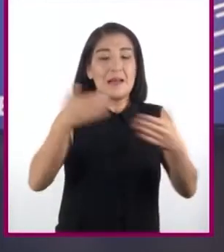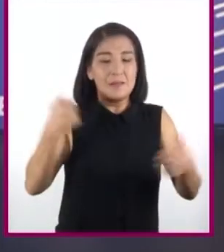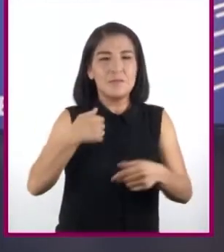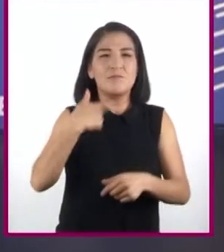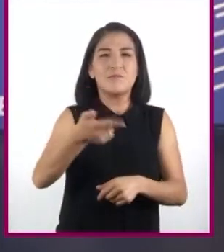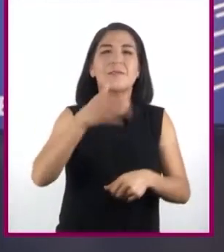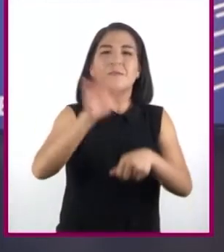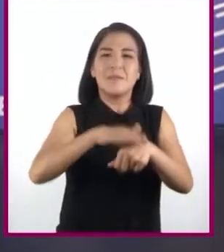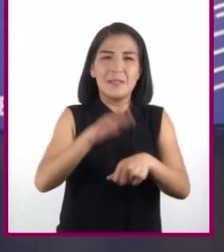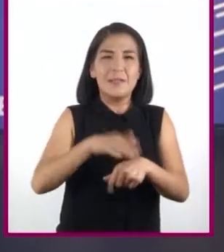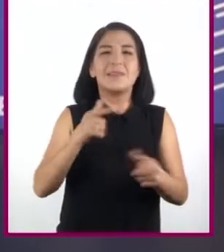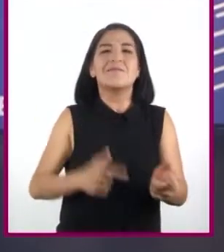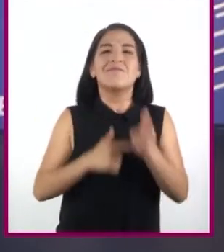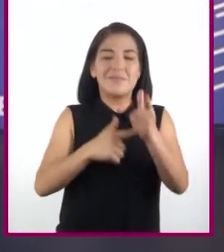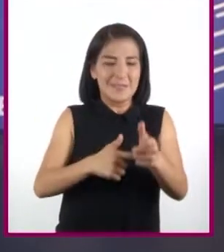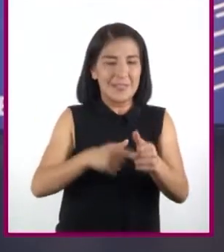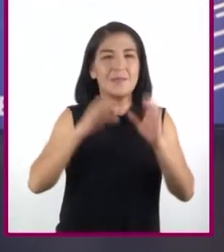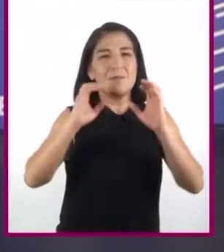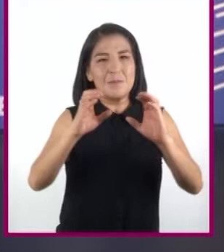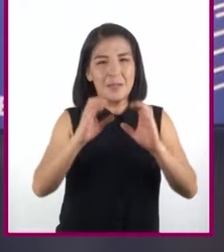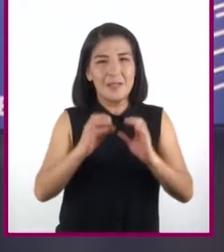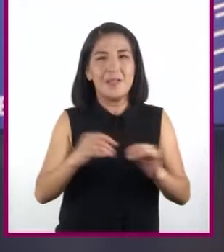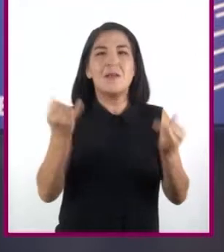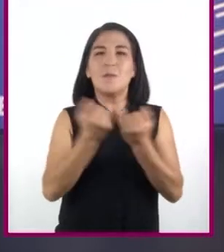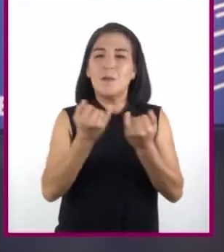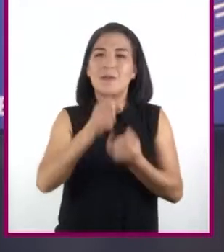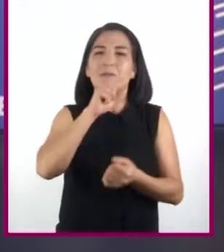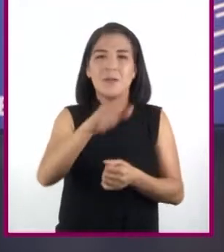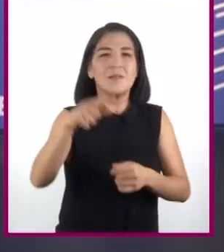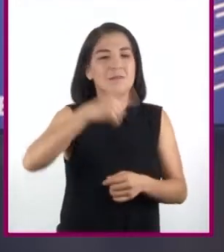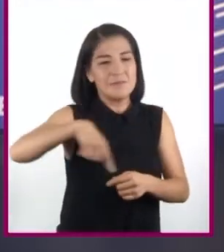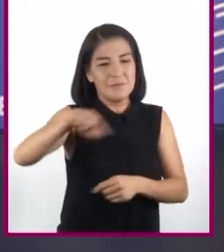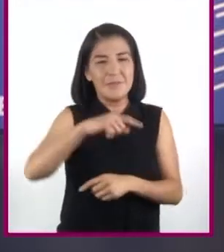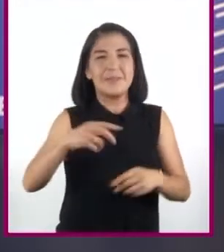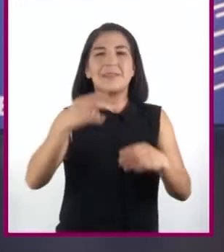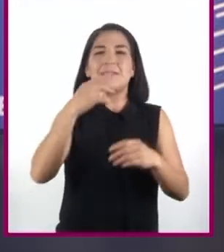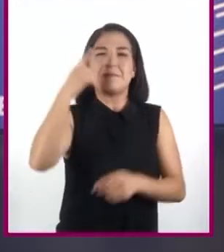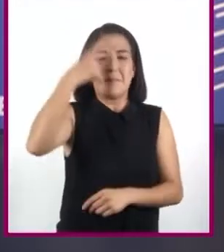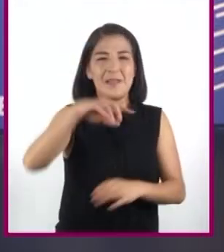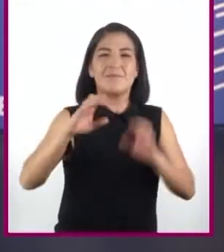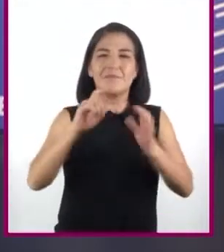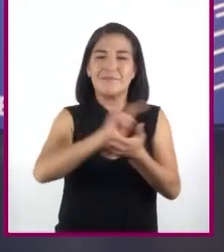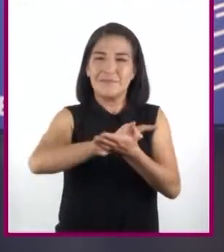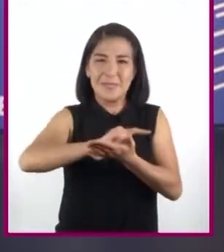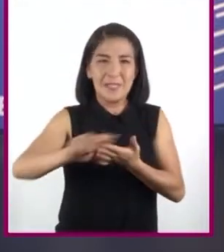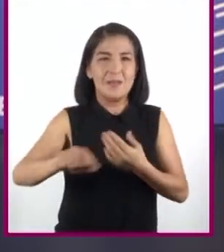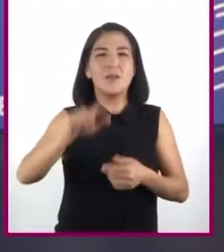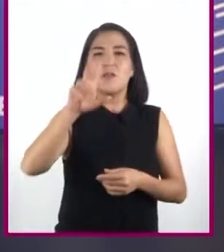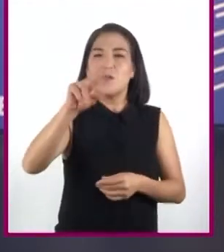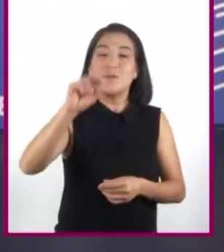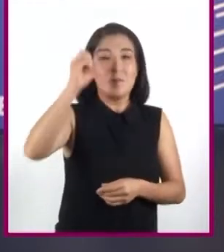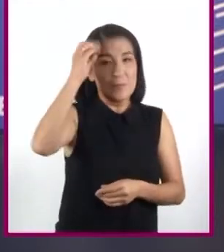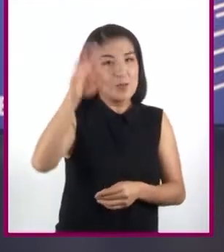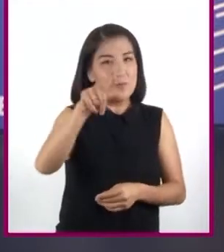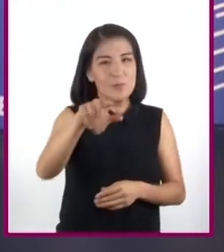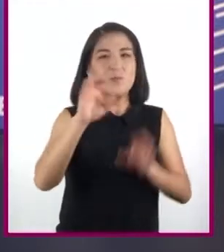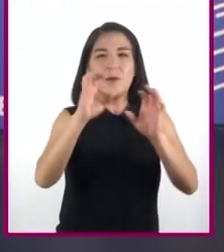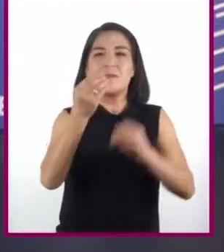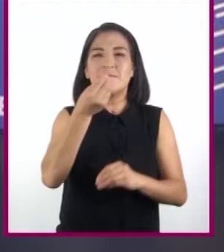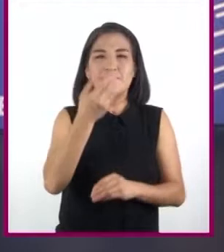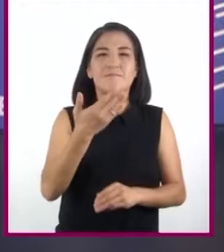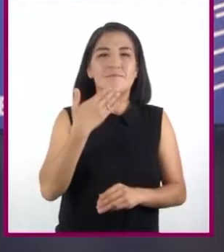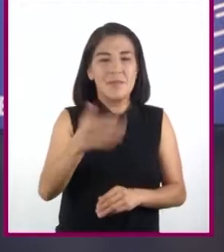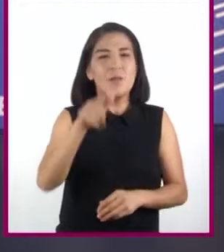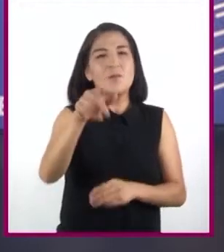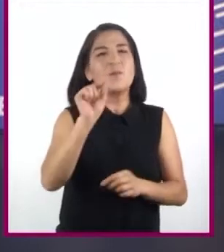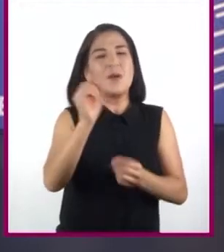la importancia de seguirnos cuidando. Además de seguir las medidas de higiene necesarias, no olvides cuidar tu alimentación y tener un poco